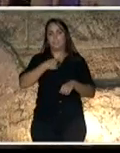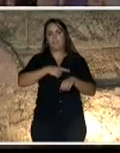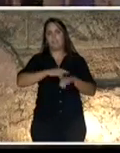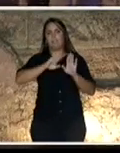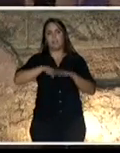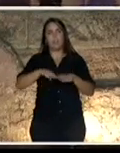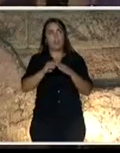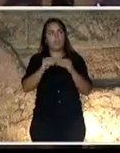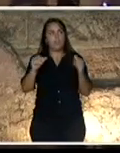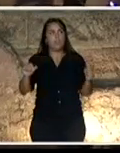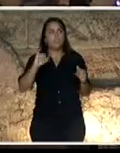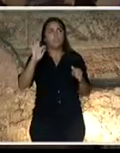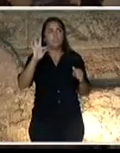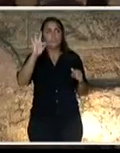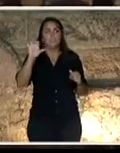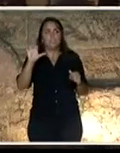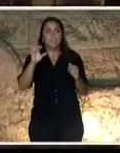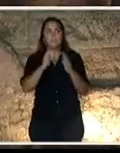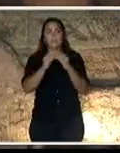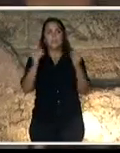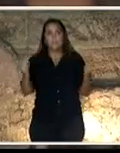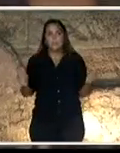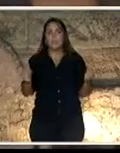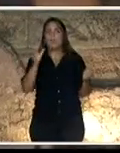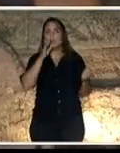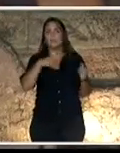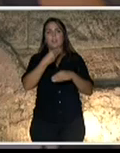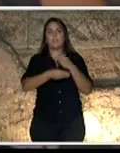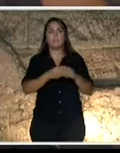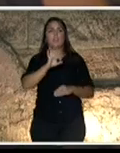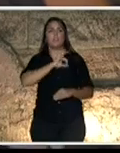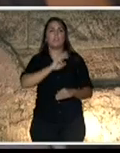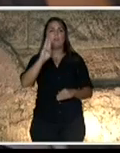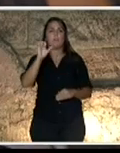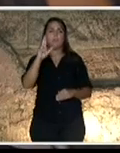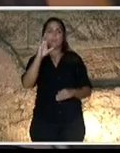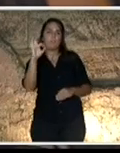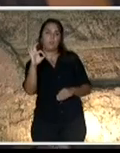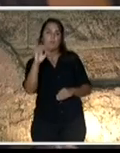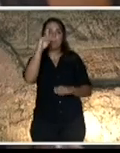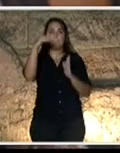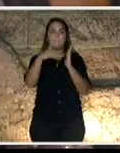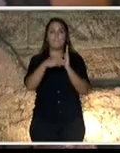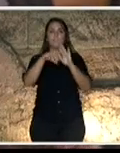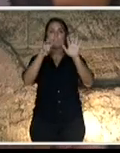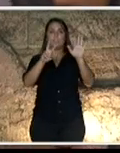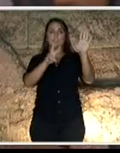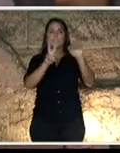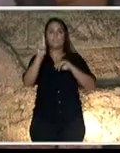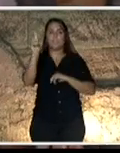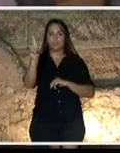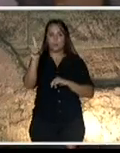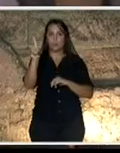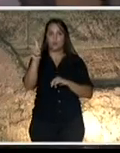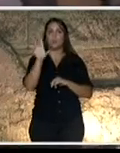destruyeran Yuste, llegando en ese estado a ser denominado por don Pedro Antonio de Alarcón en 1871